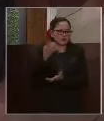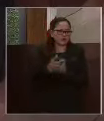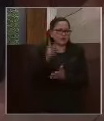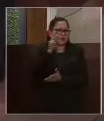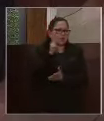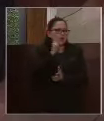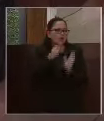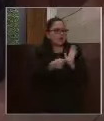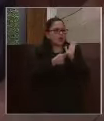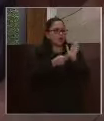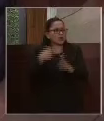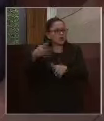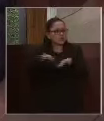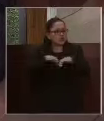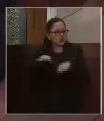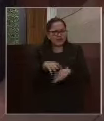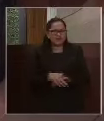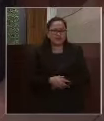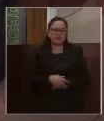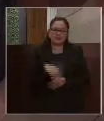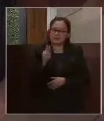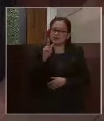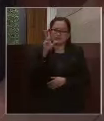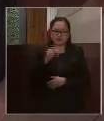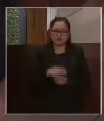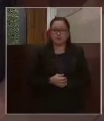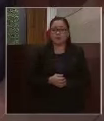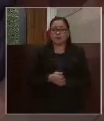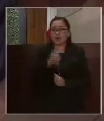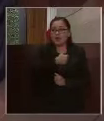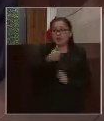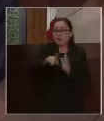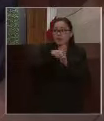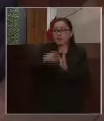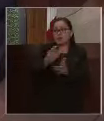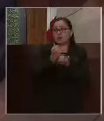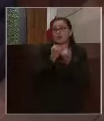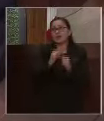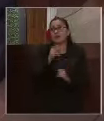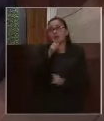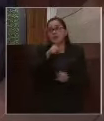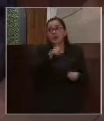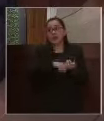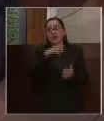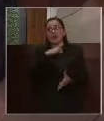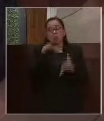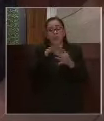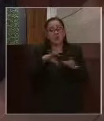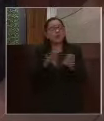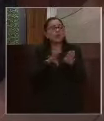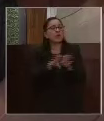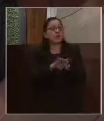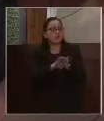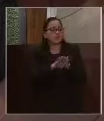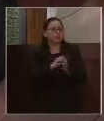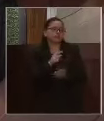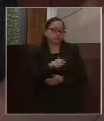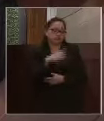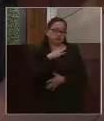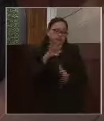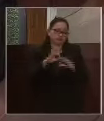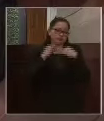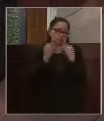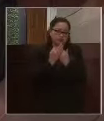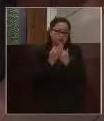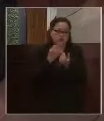trabajo periodístico. En fin, un periodista independiente y crítico es un elemento fundamental para la vigencia de las demás libertades del sistema